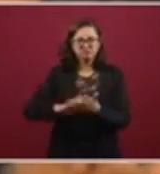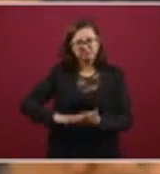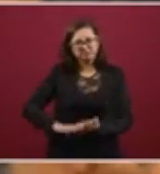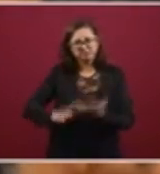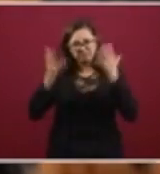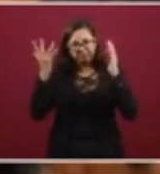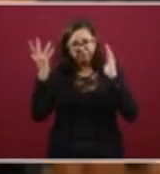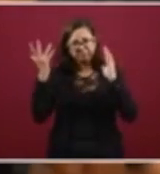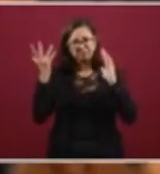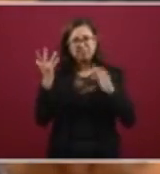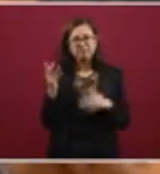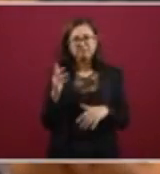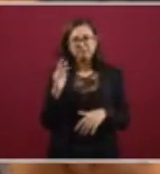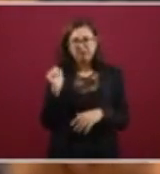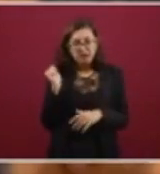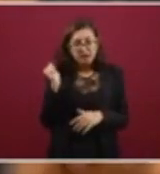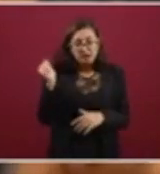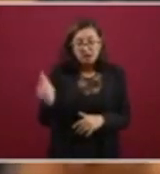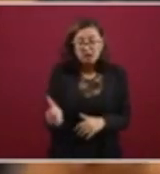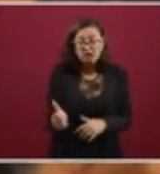y si va a haber